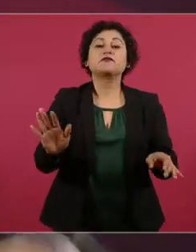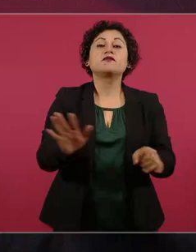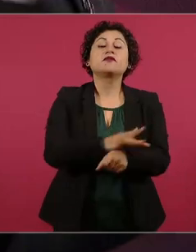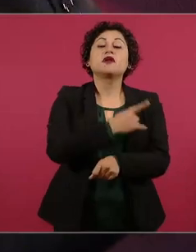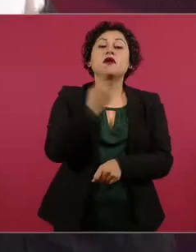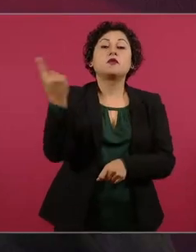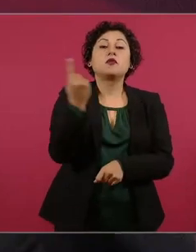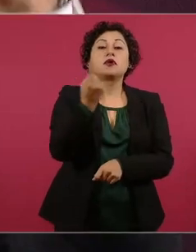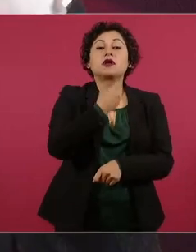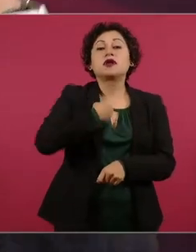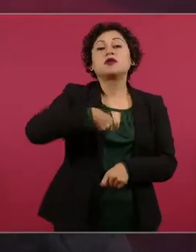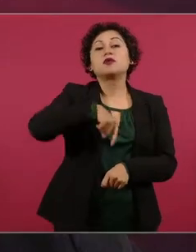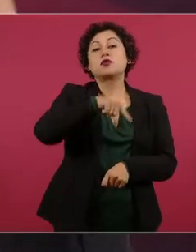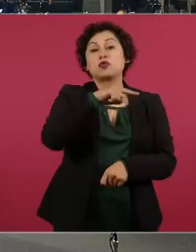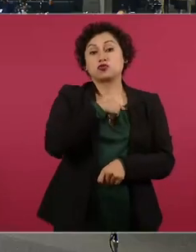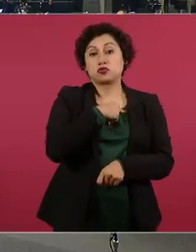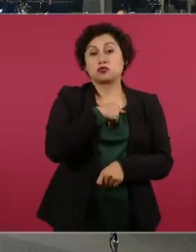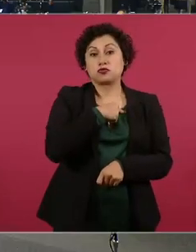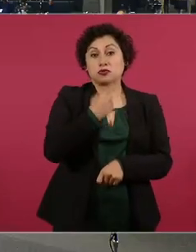muchos fraudes